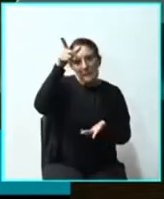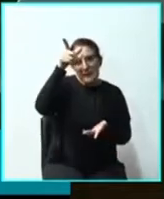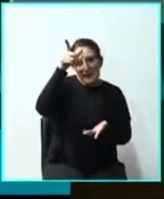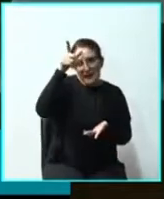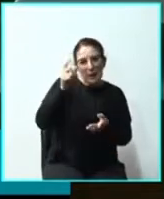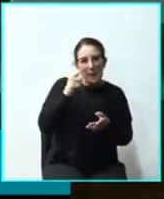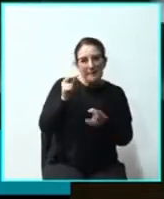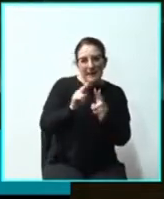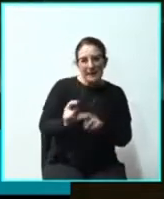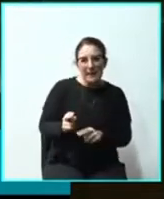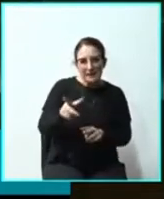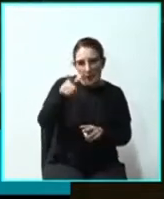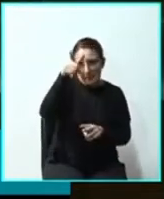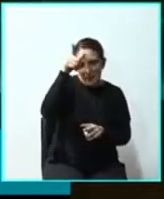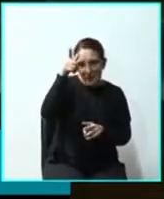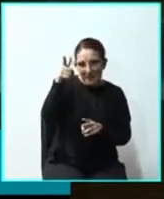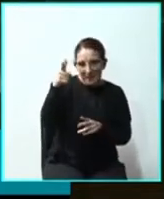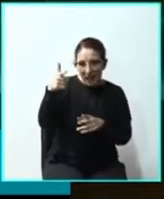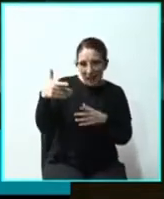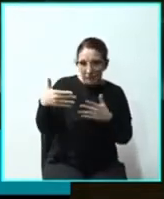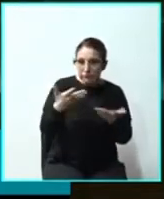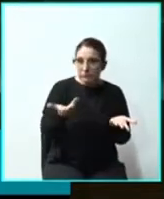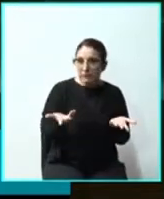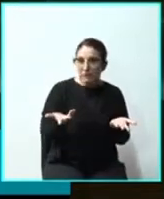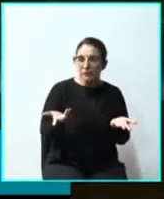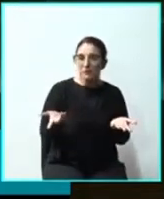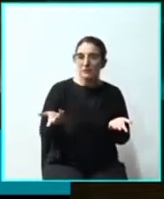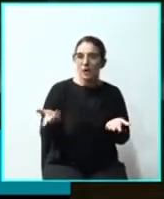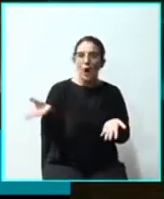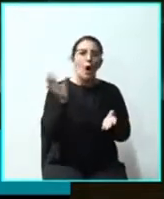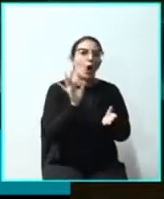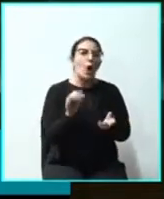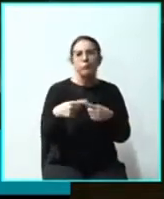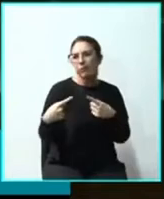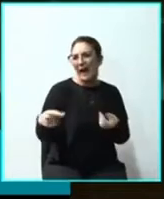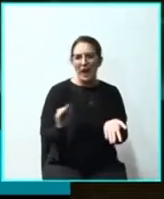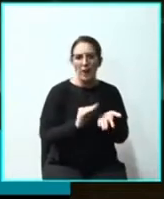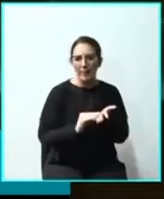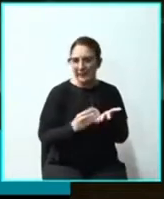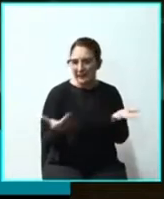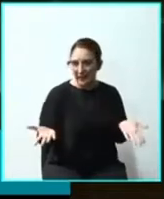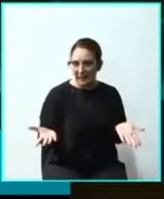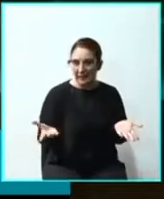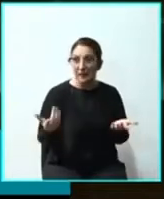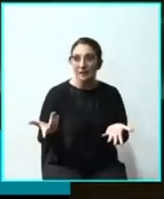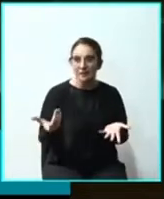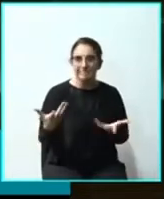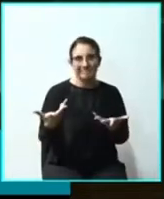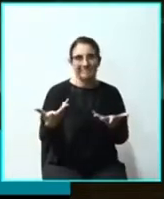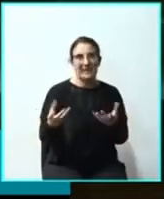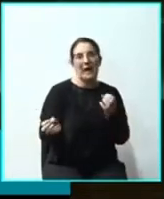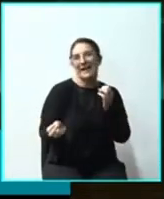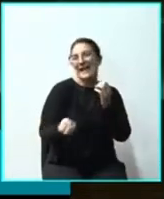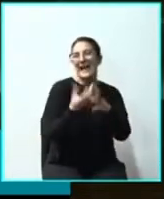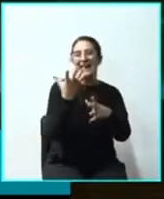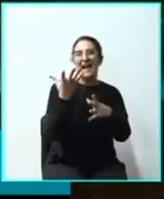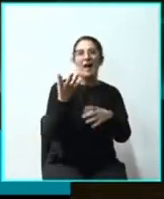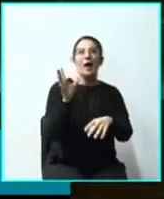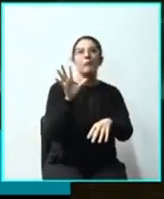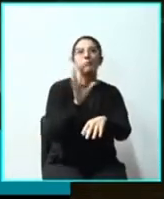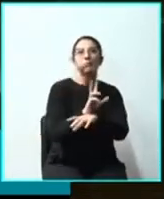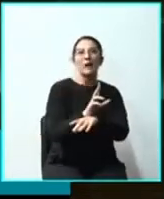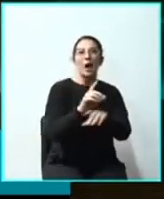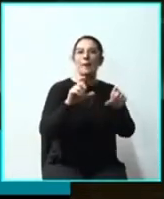si hubiese actuaciones administrativas. Entonces, estamos creando realmente un gran hermano, una especie de panóptico